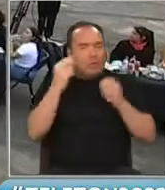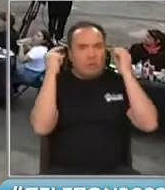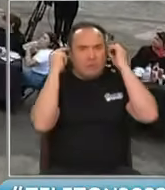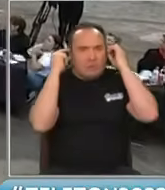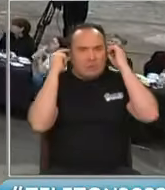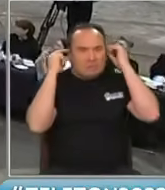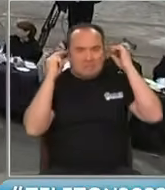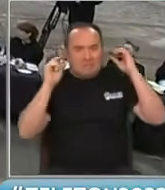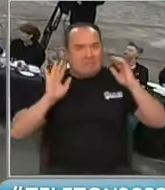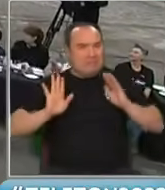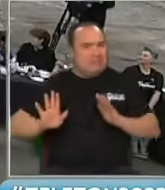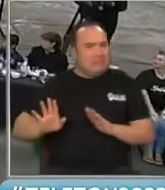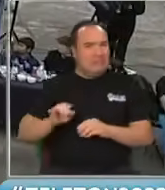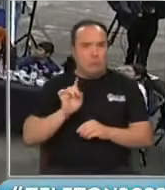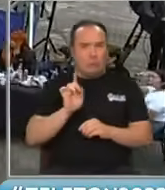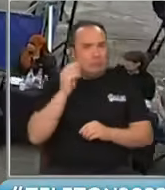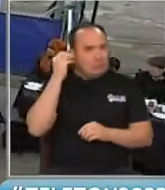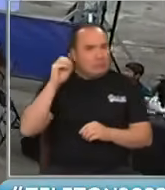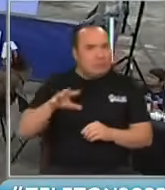porque